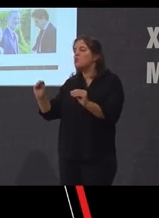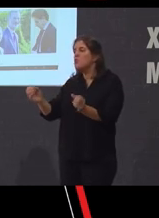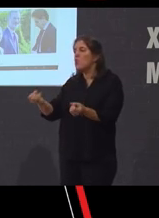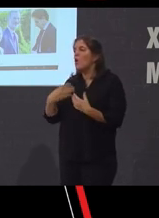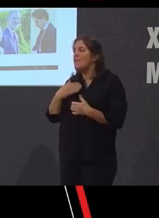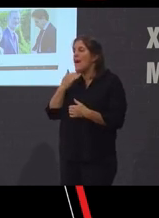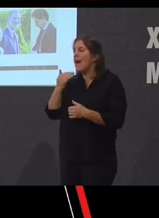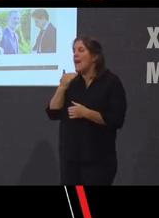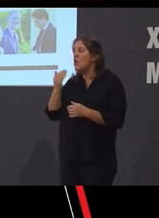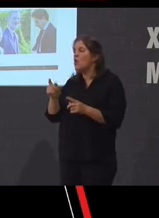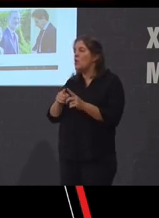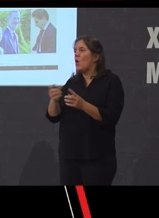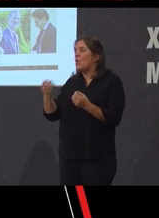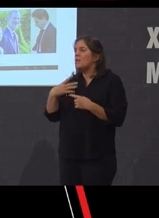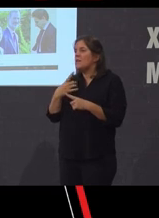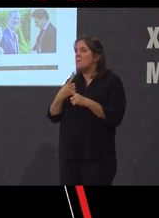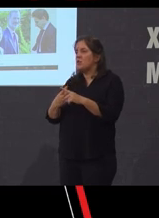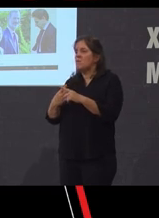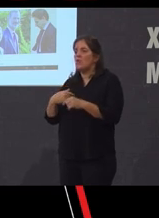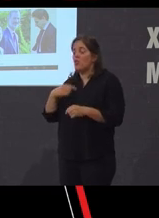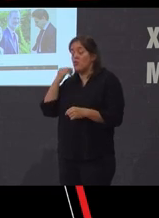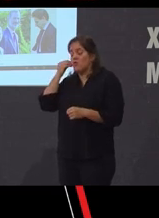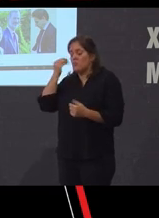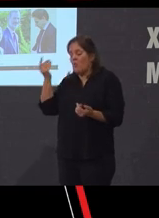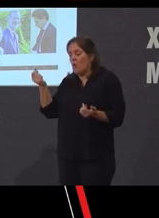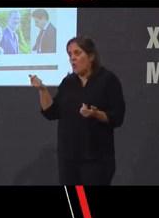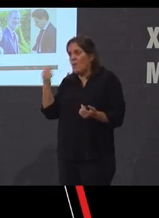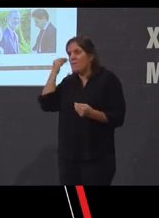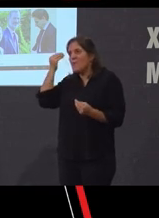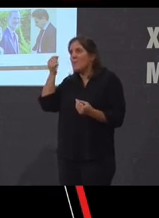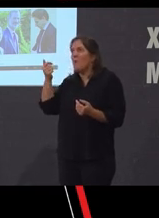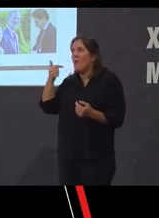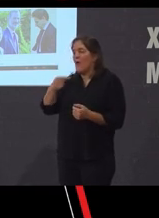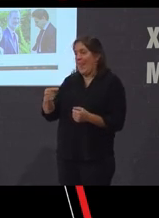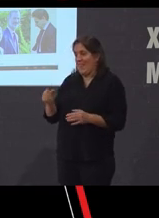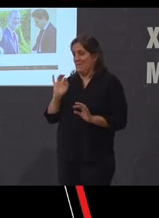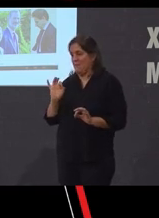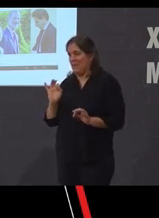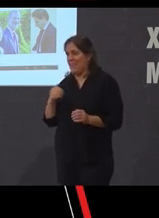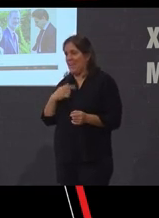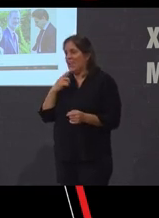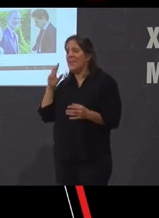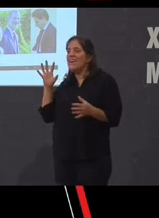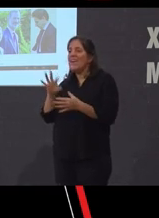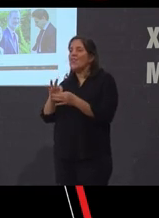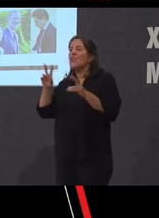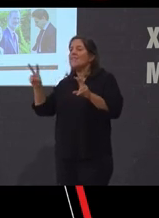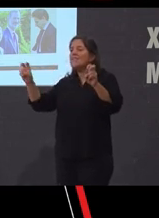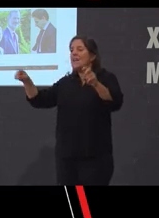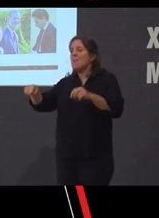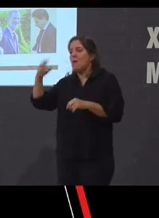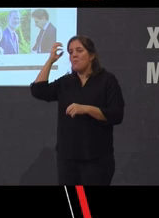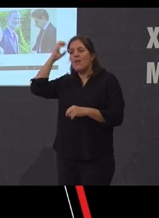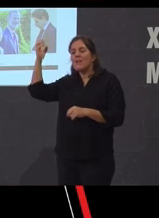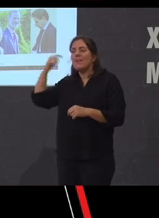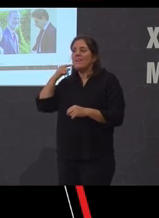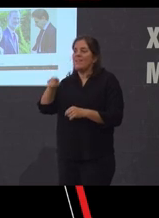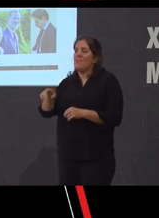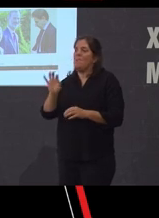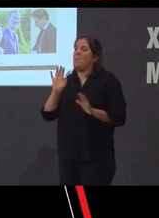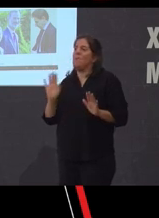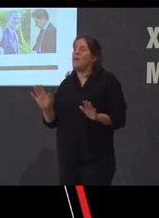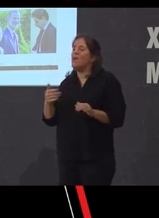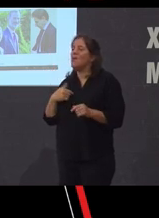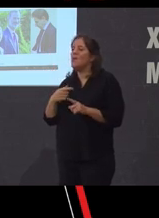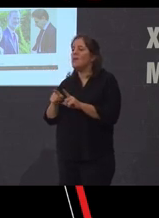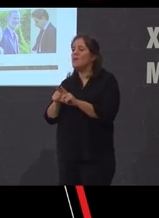non é nada bo. Eu son mal pensada con respecto a esta xente, pero é que ten uns amigos que